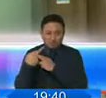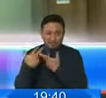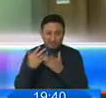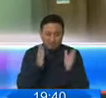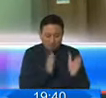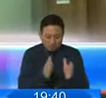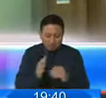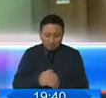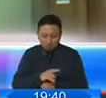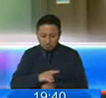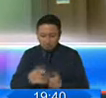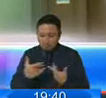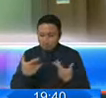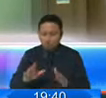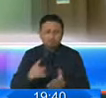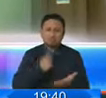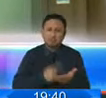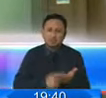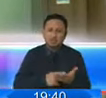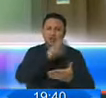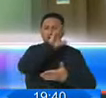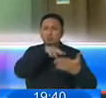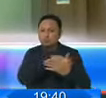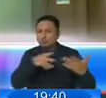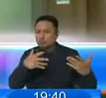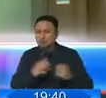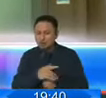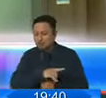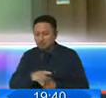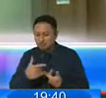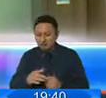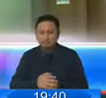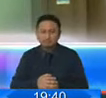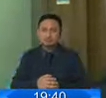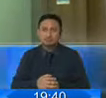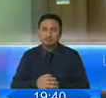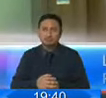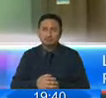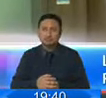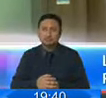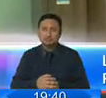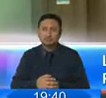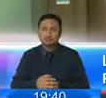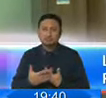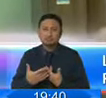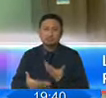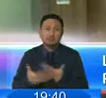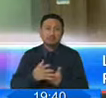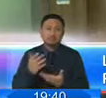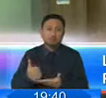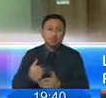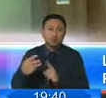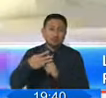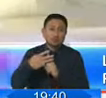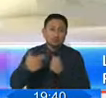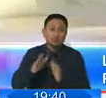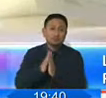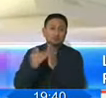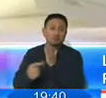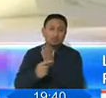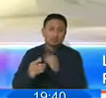sus cuadros, sus análisis, tener comparación con buscar ayuda en internet, con los libros.